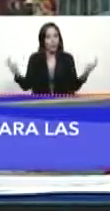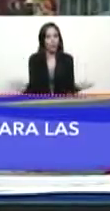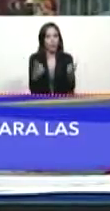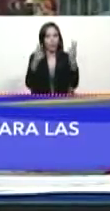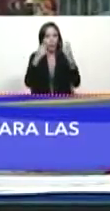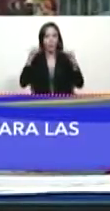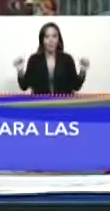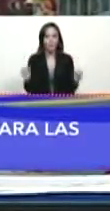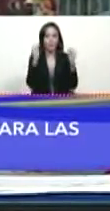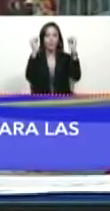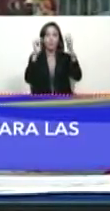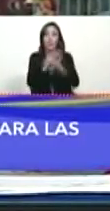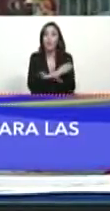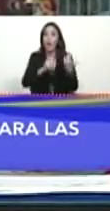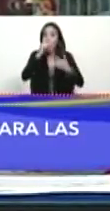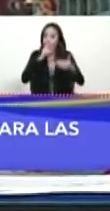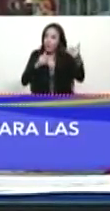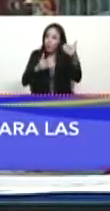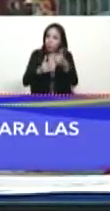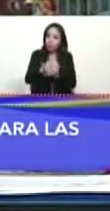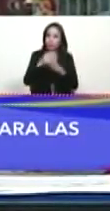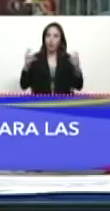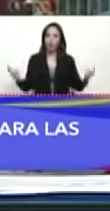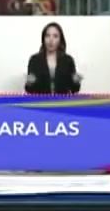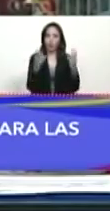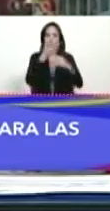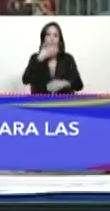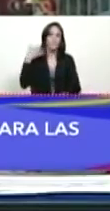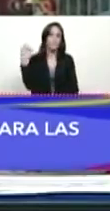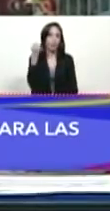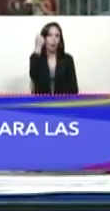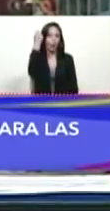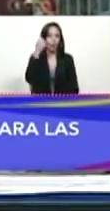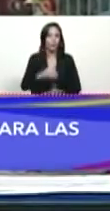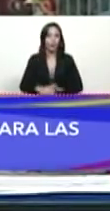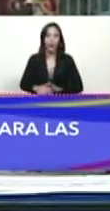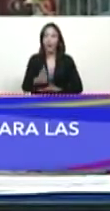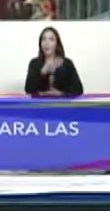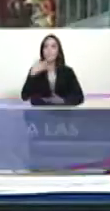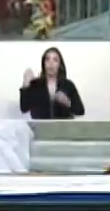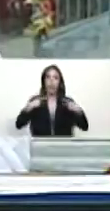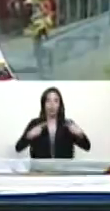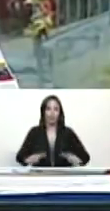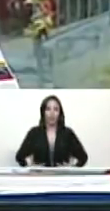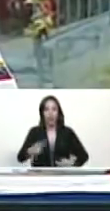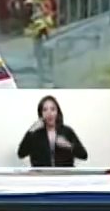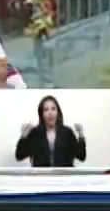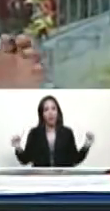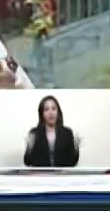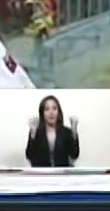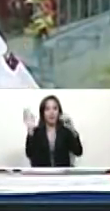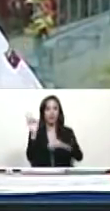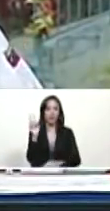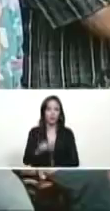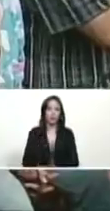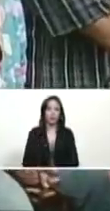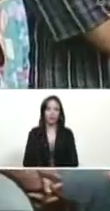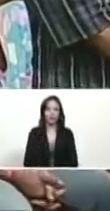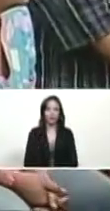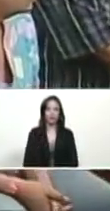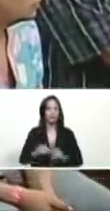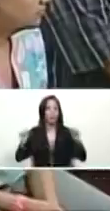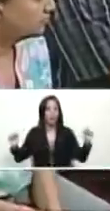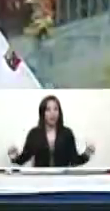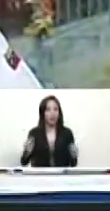vienen. Vienen nuevos años, mejores años y una mejor vida para el pueblo. ¡Que viva Venezuela! ¡Viva!